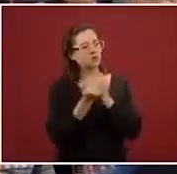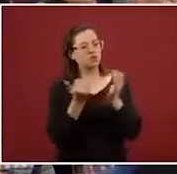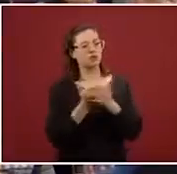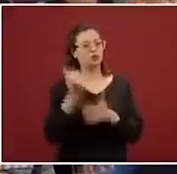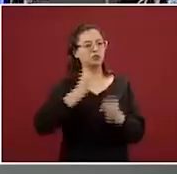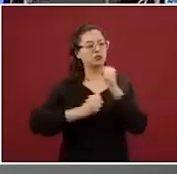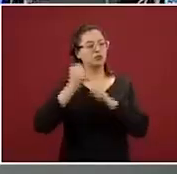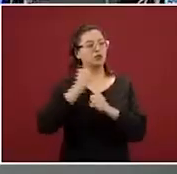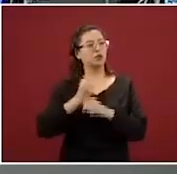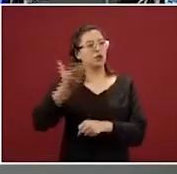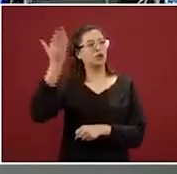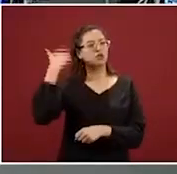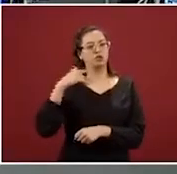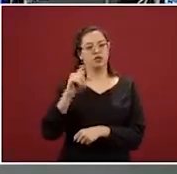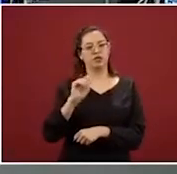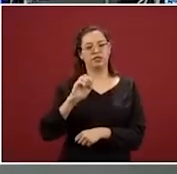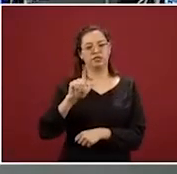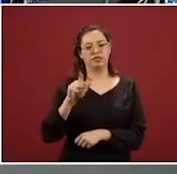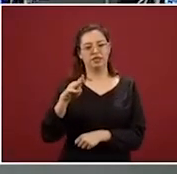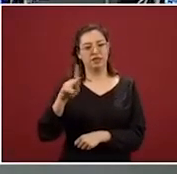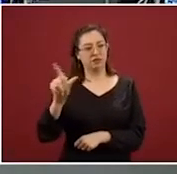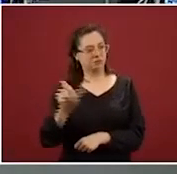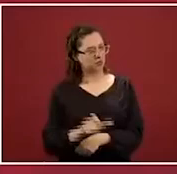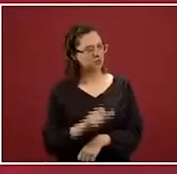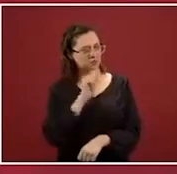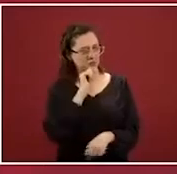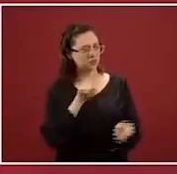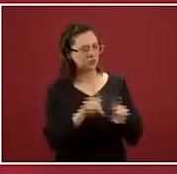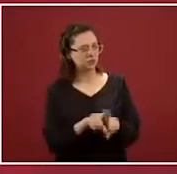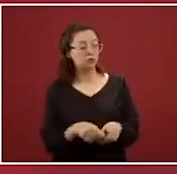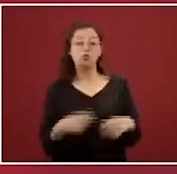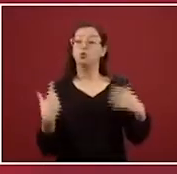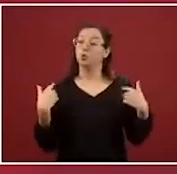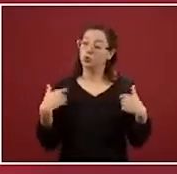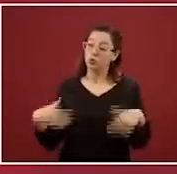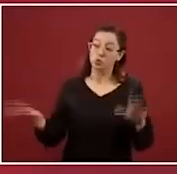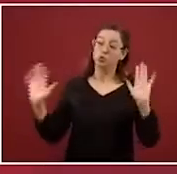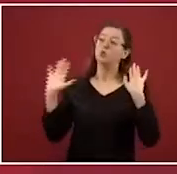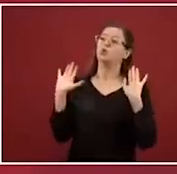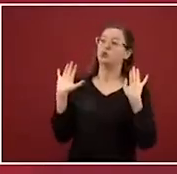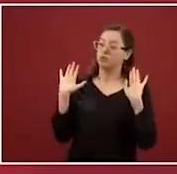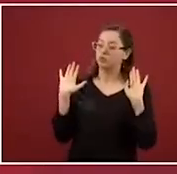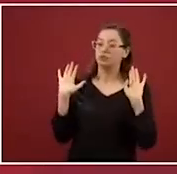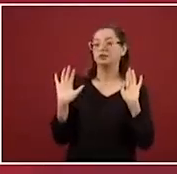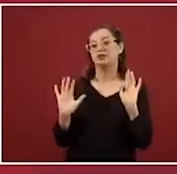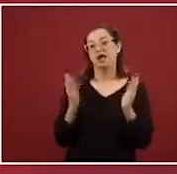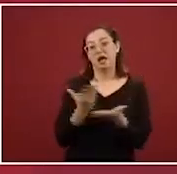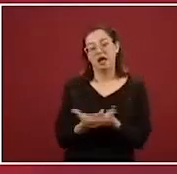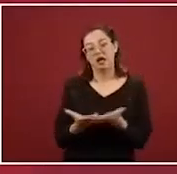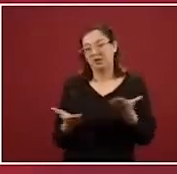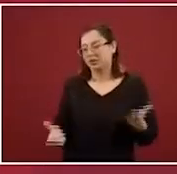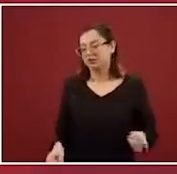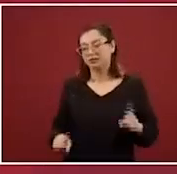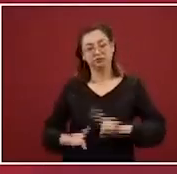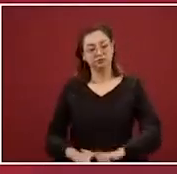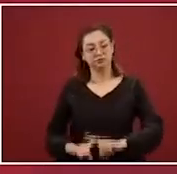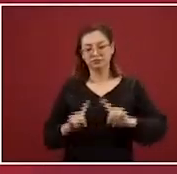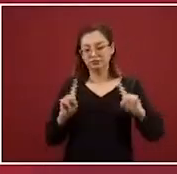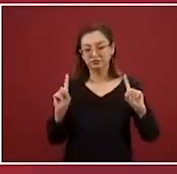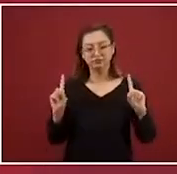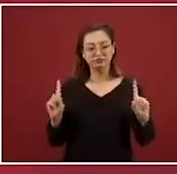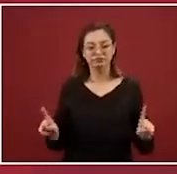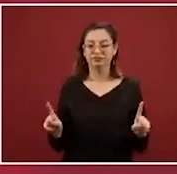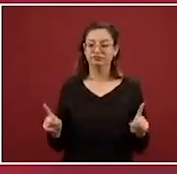años 80. Pues no pinta bien el asunto, es otro resultado de